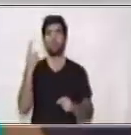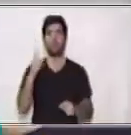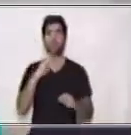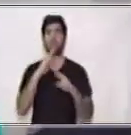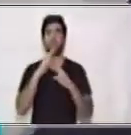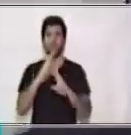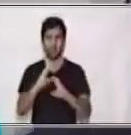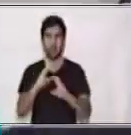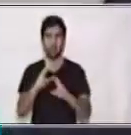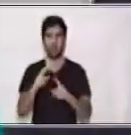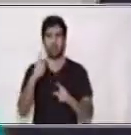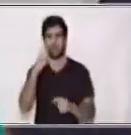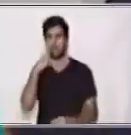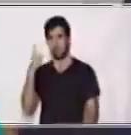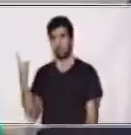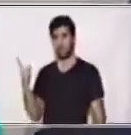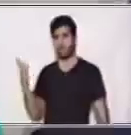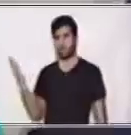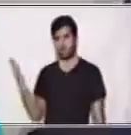Más